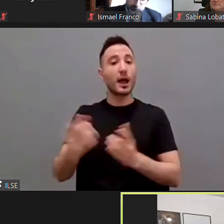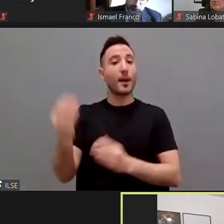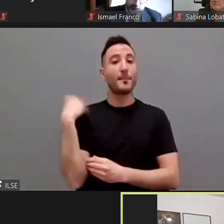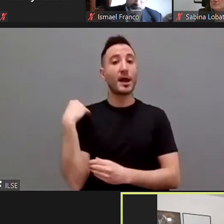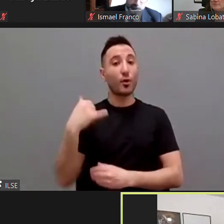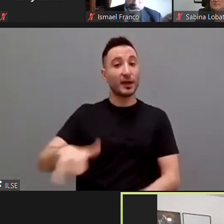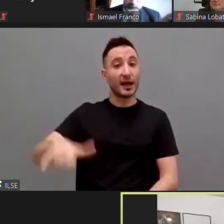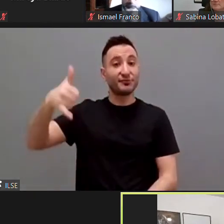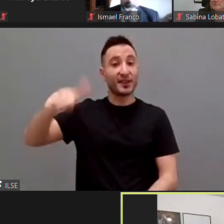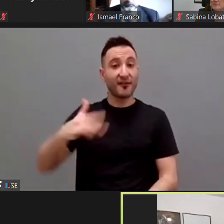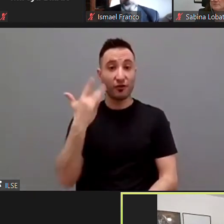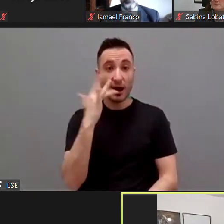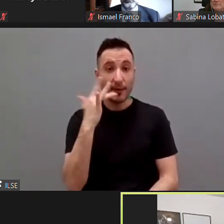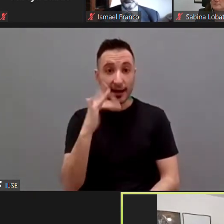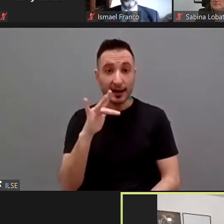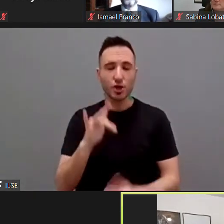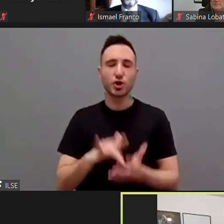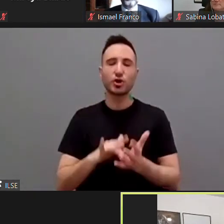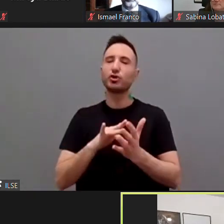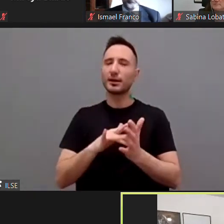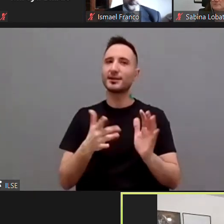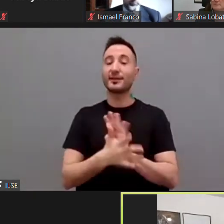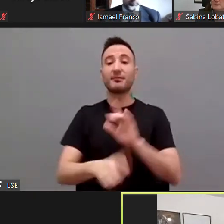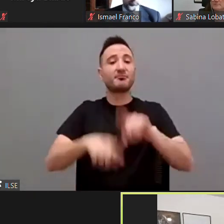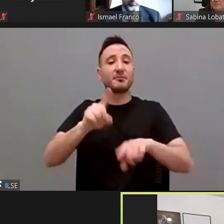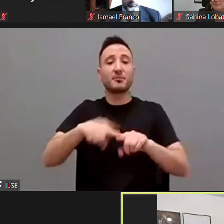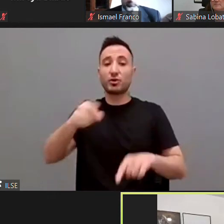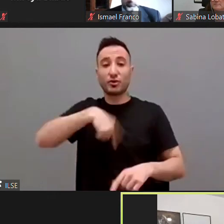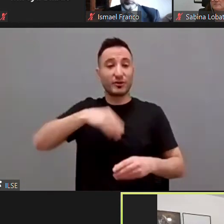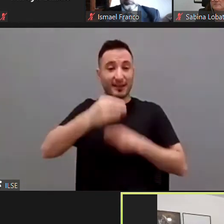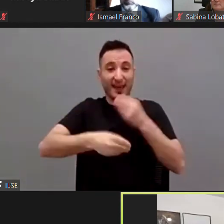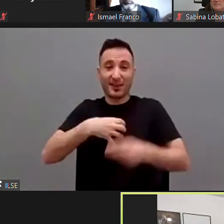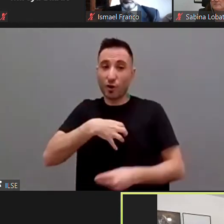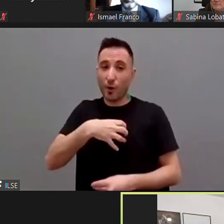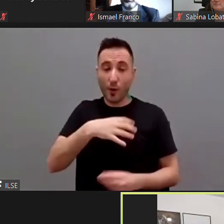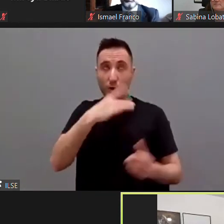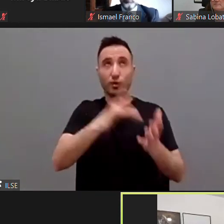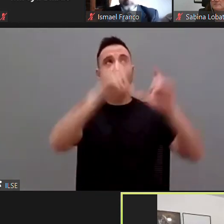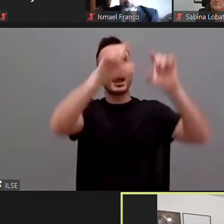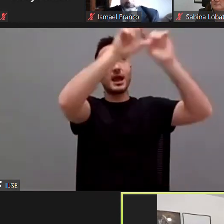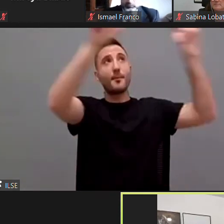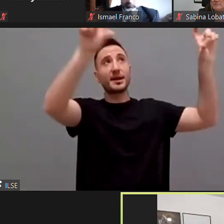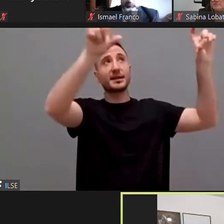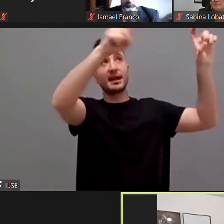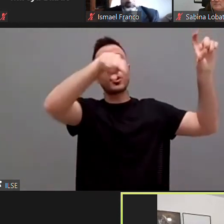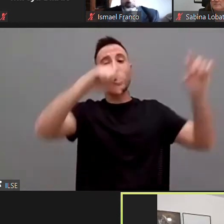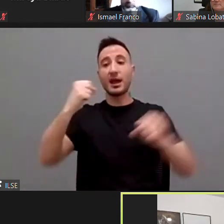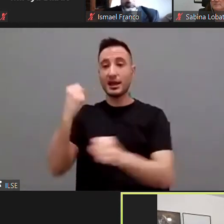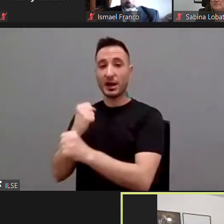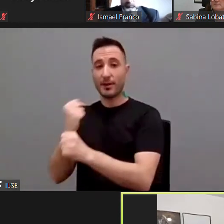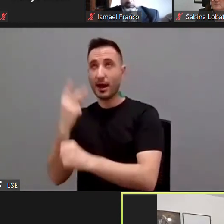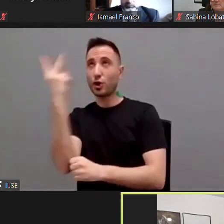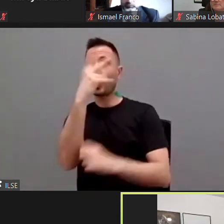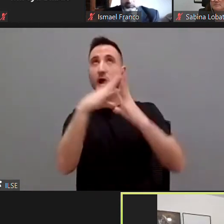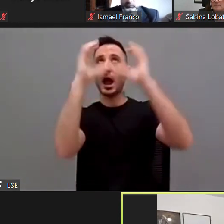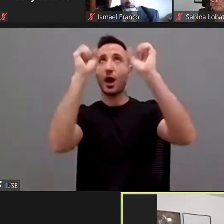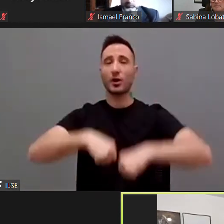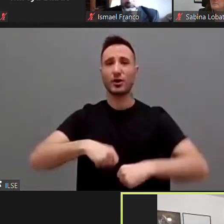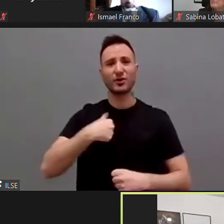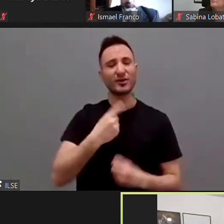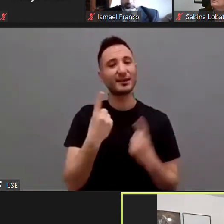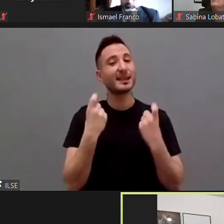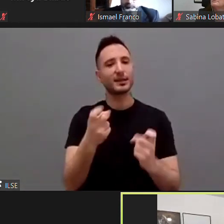queda a voluntad del acuerdo entre el empresario y el empleado. Yo creo que ahí hay que marcar unas normativas que realmente nos apoyen, que realmente